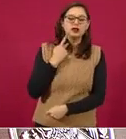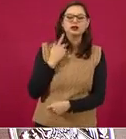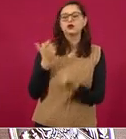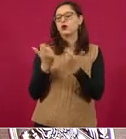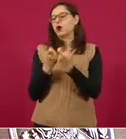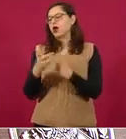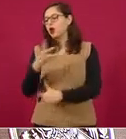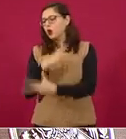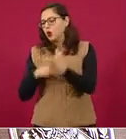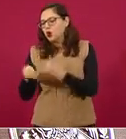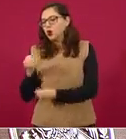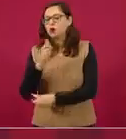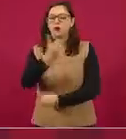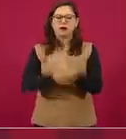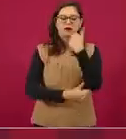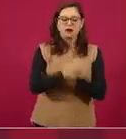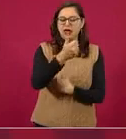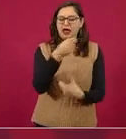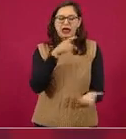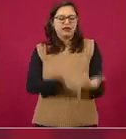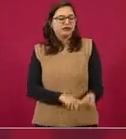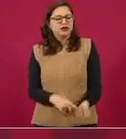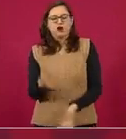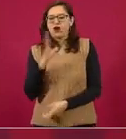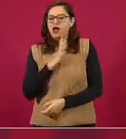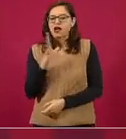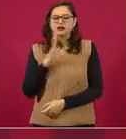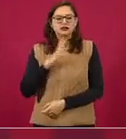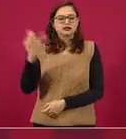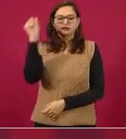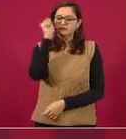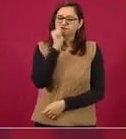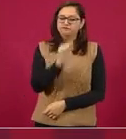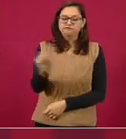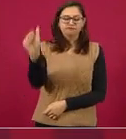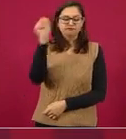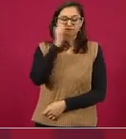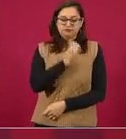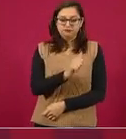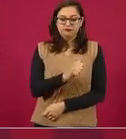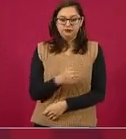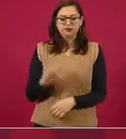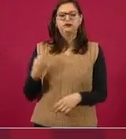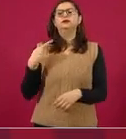una actitud política. De todas maneras, nosotros